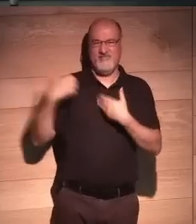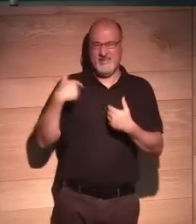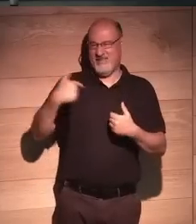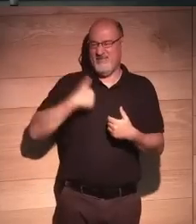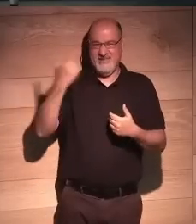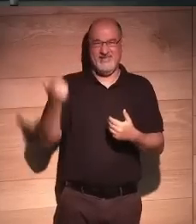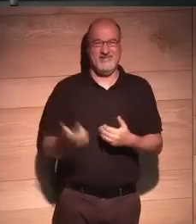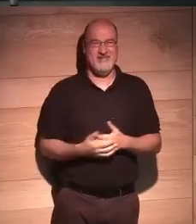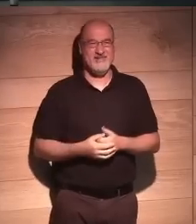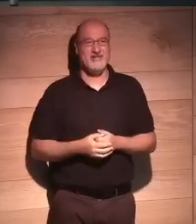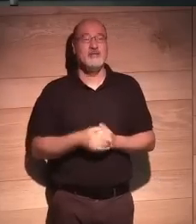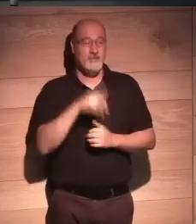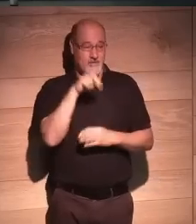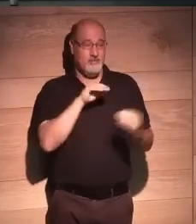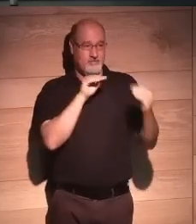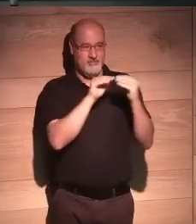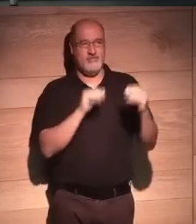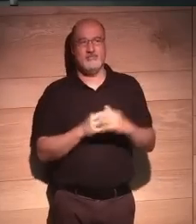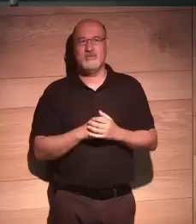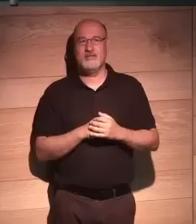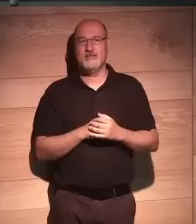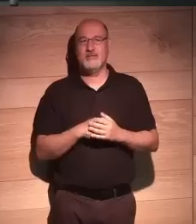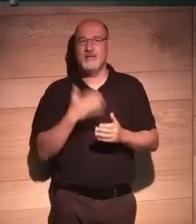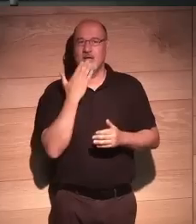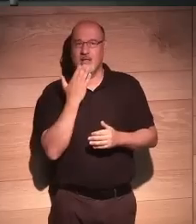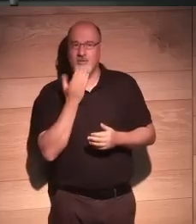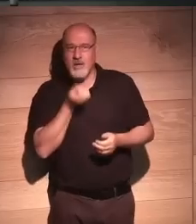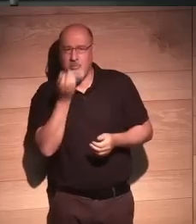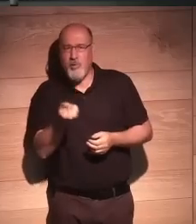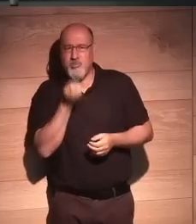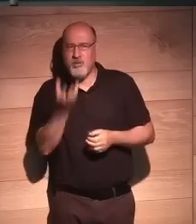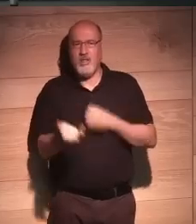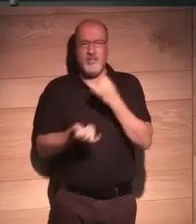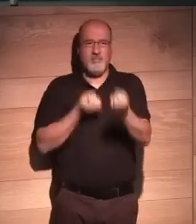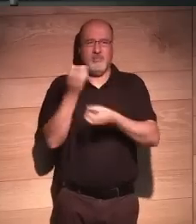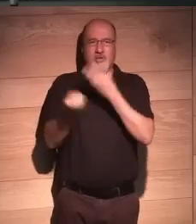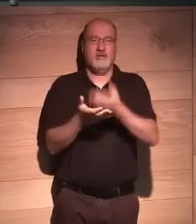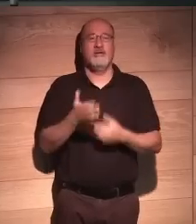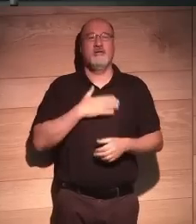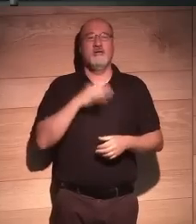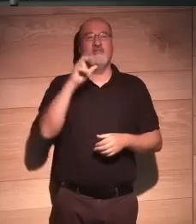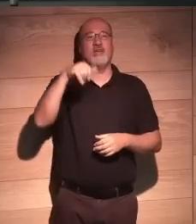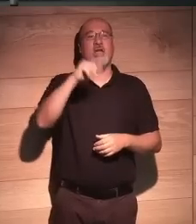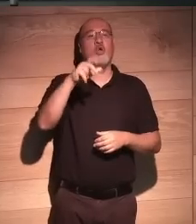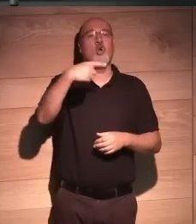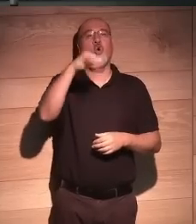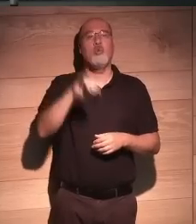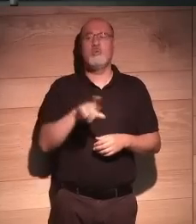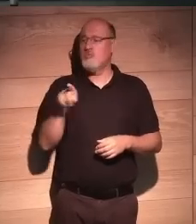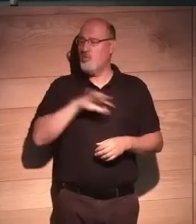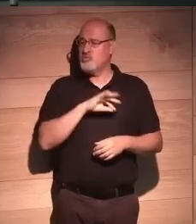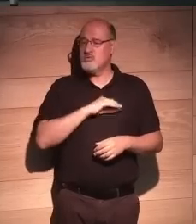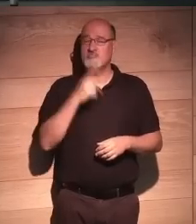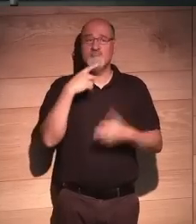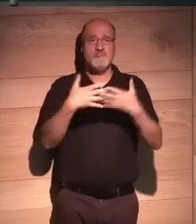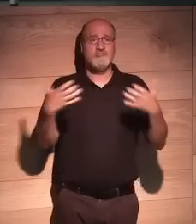eso también, claro. Pues tú sabes las anécdotas esas, ¿no? Fernando Gómez dice, y a usted a veces